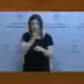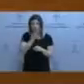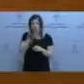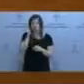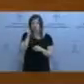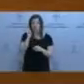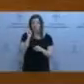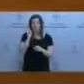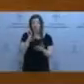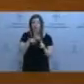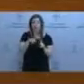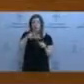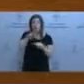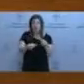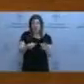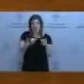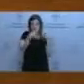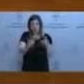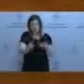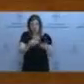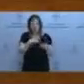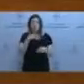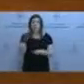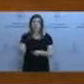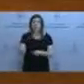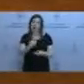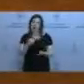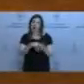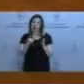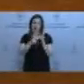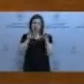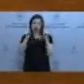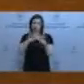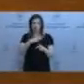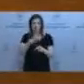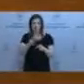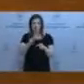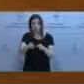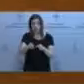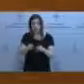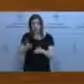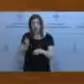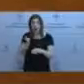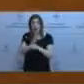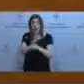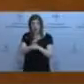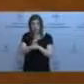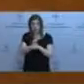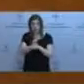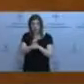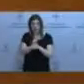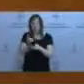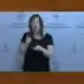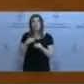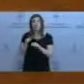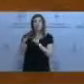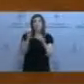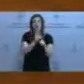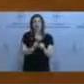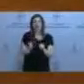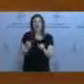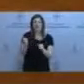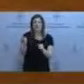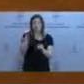porque usted lo empeora, las familias podrían mejorar el sistema educativo y que las ayudas discurso que, por cierto, ha defendido en reiteradas ocasiones el